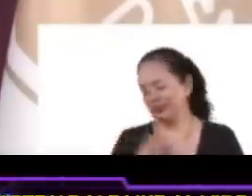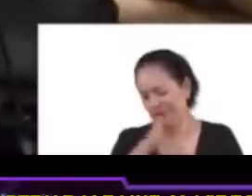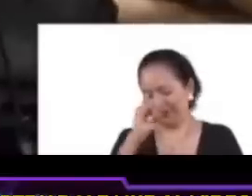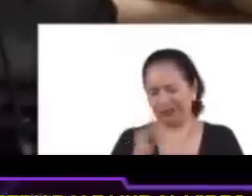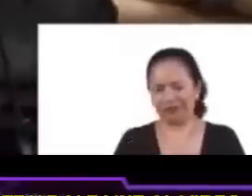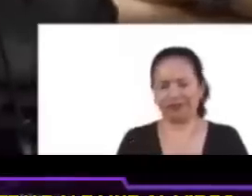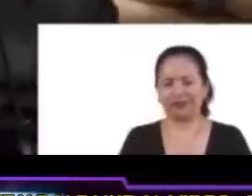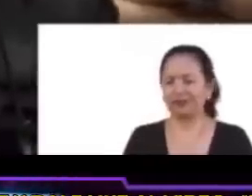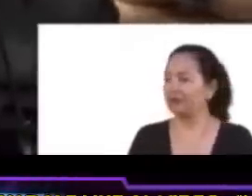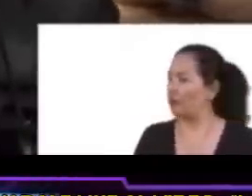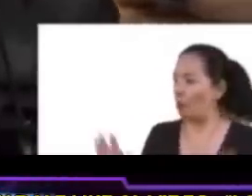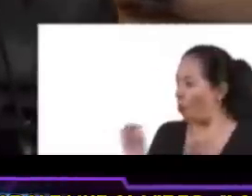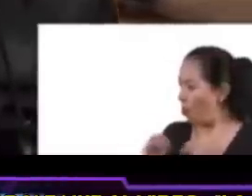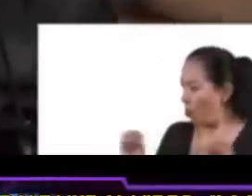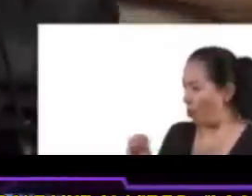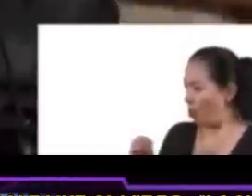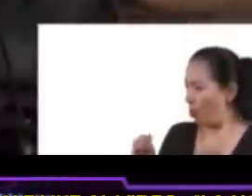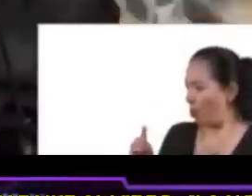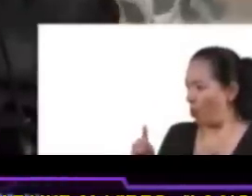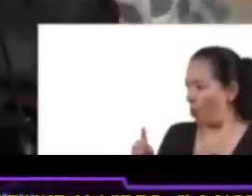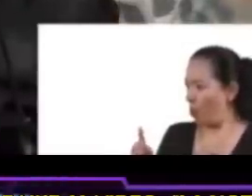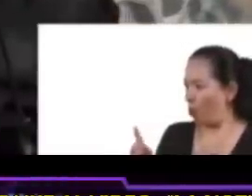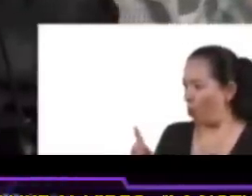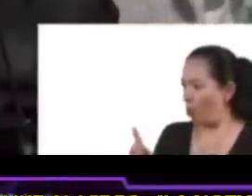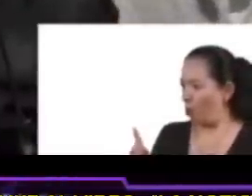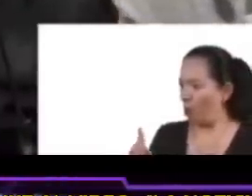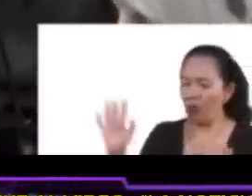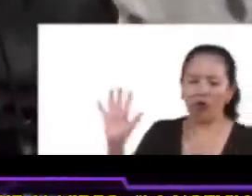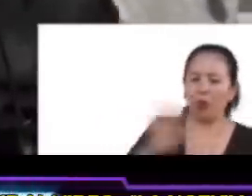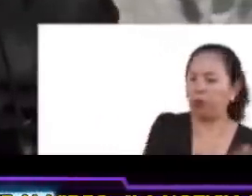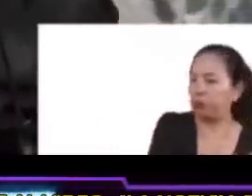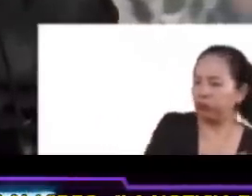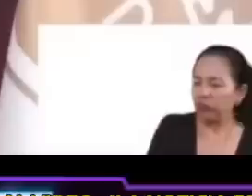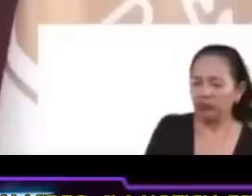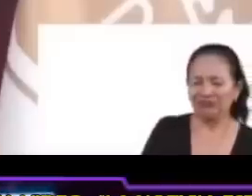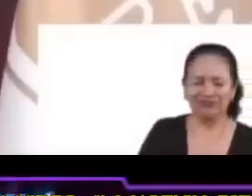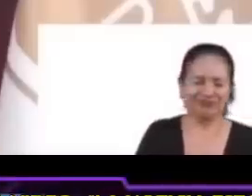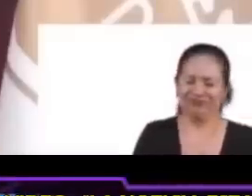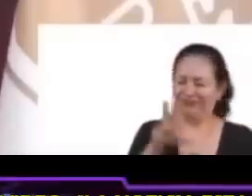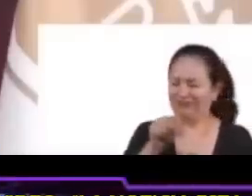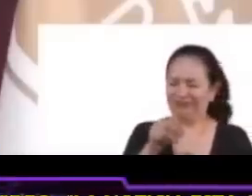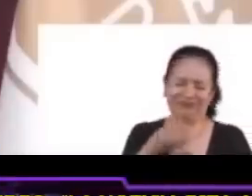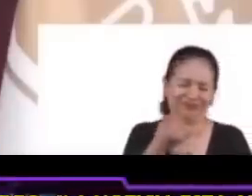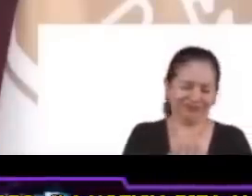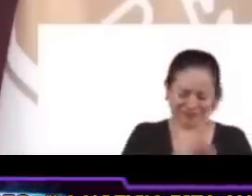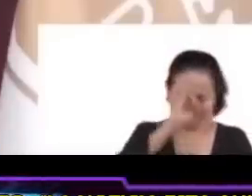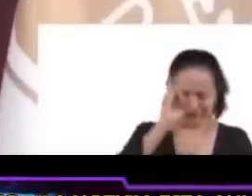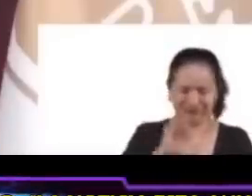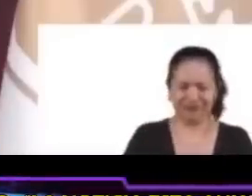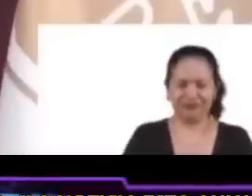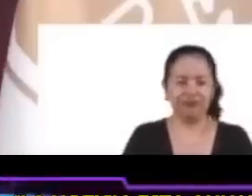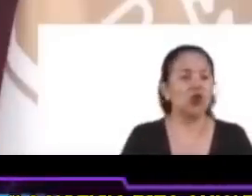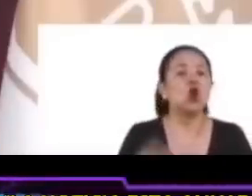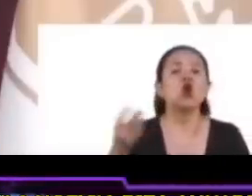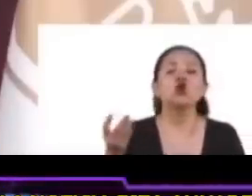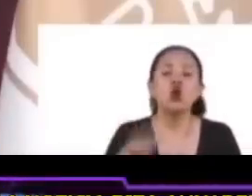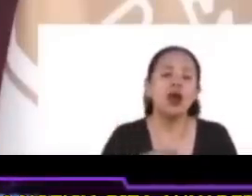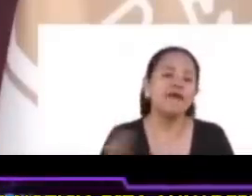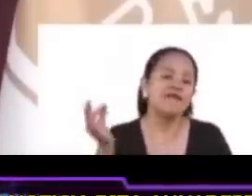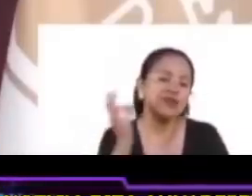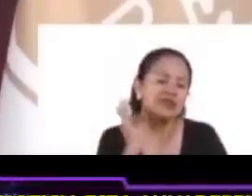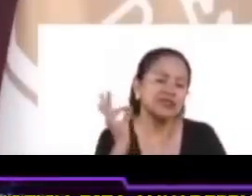Entonces, ¿no existe ninguna persecución política? No existe ninguna persecución política, ¿no? Es una investigación de la